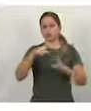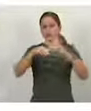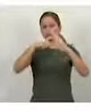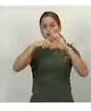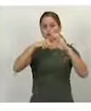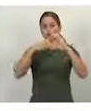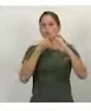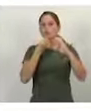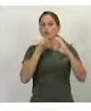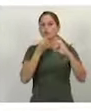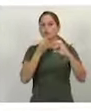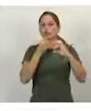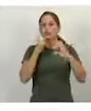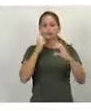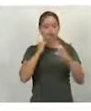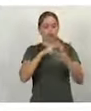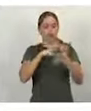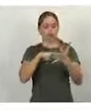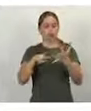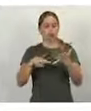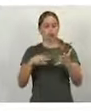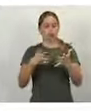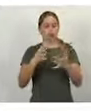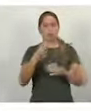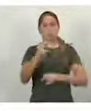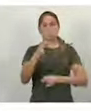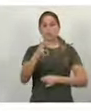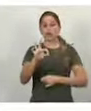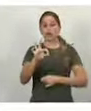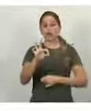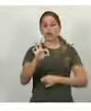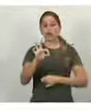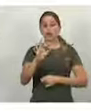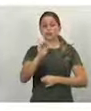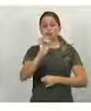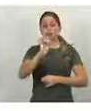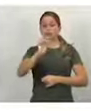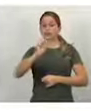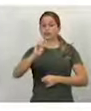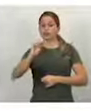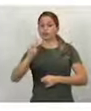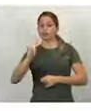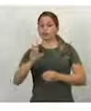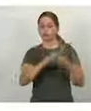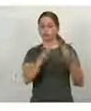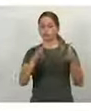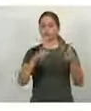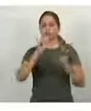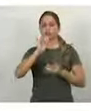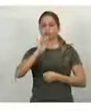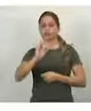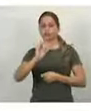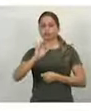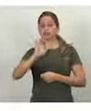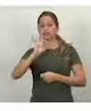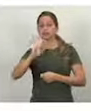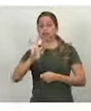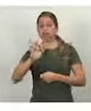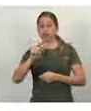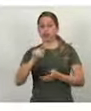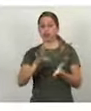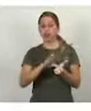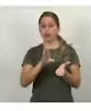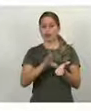contenidos los podrás encontrar en las páginas de la 72 a la 78 de tu libro